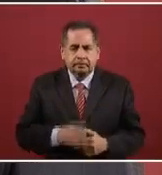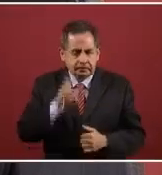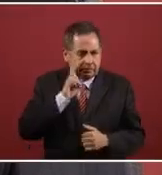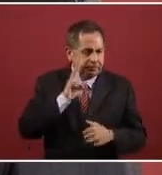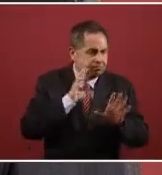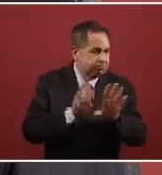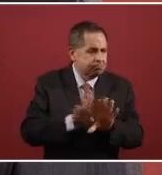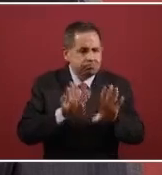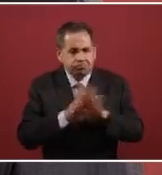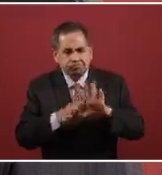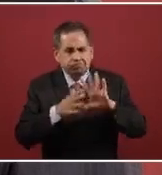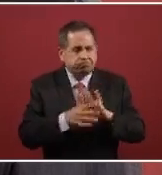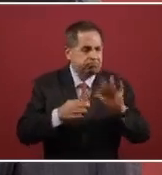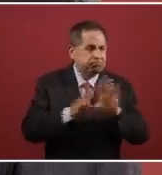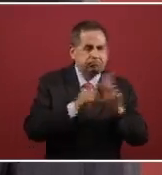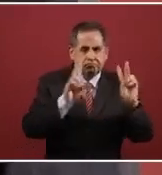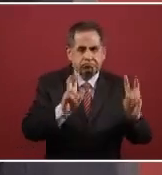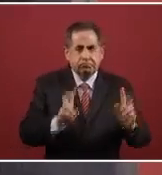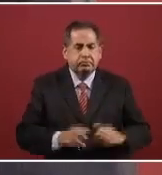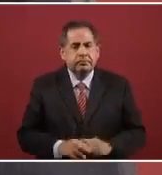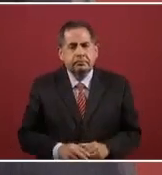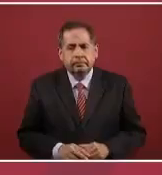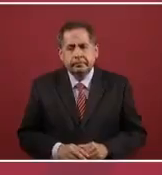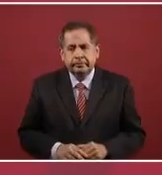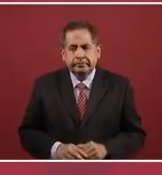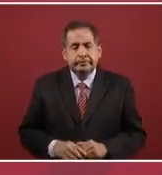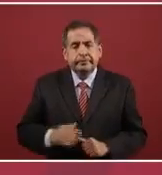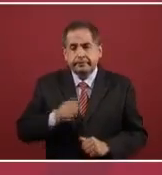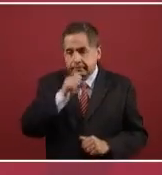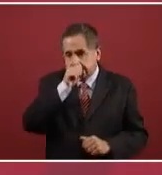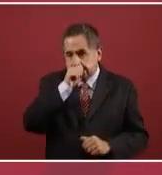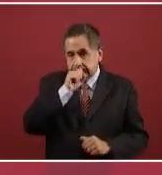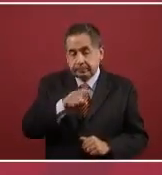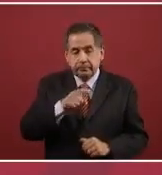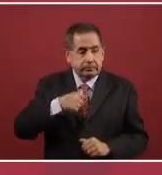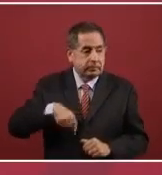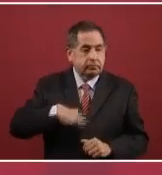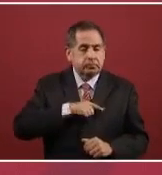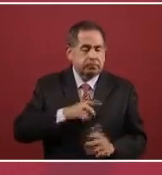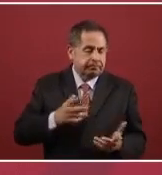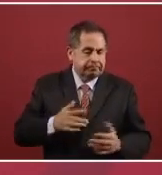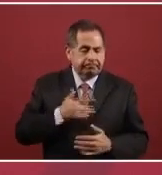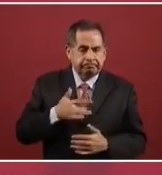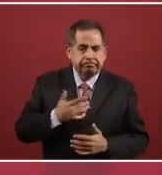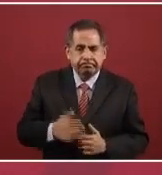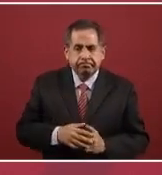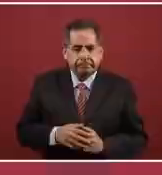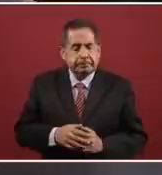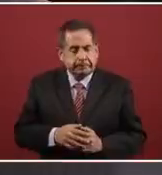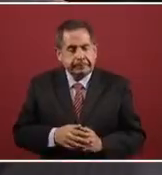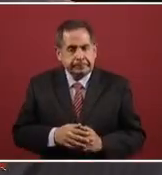tratamos el tema. Y estamos tomando